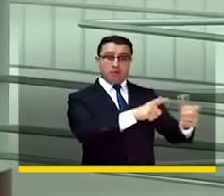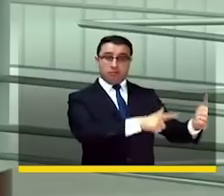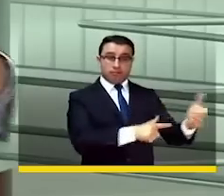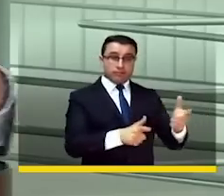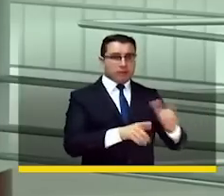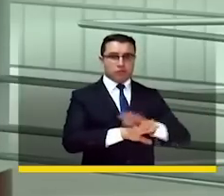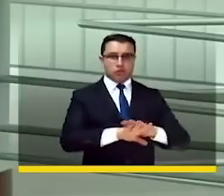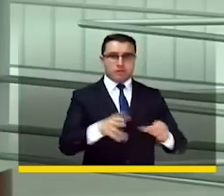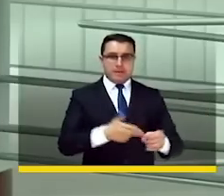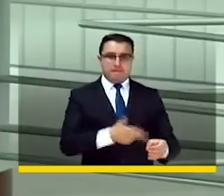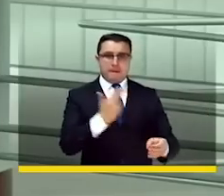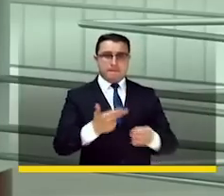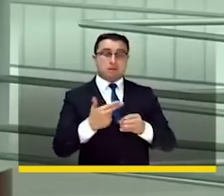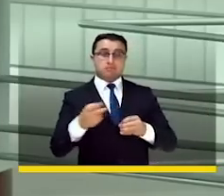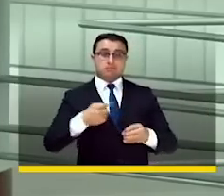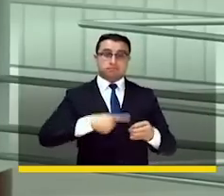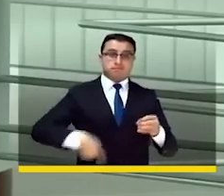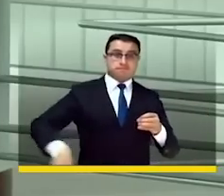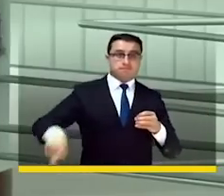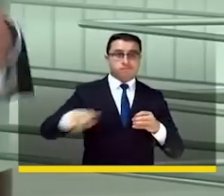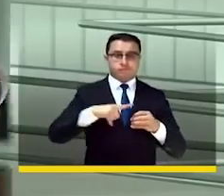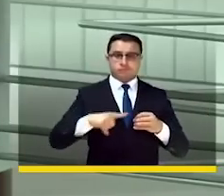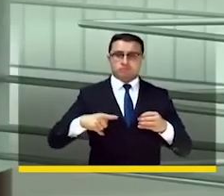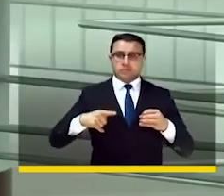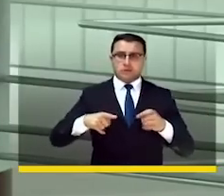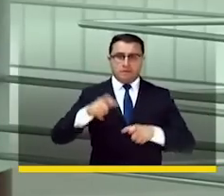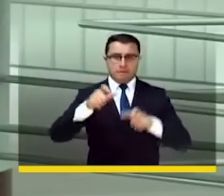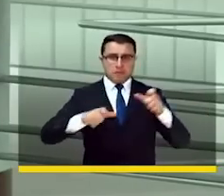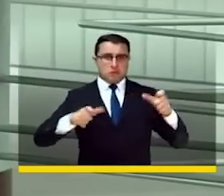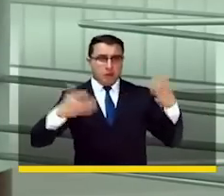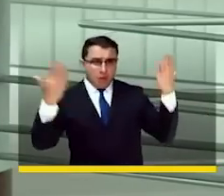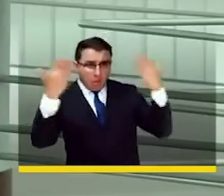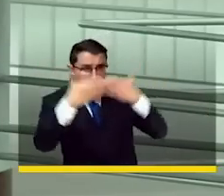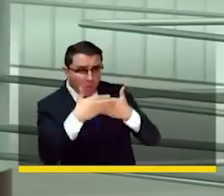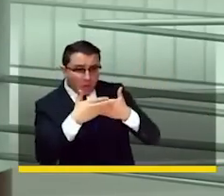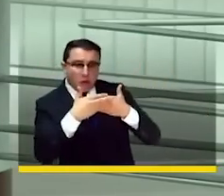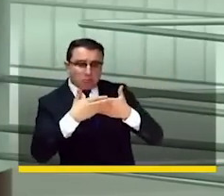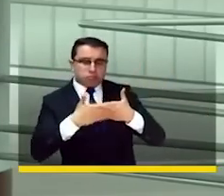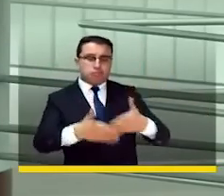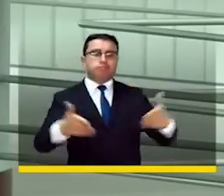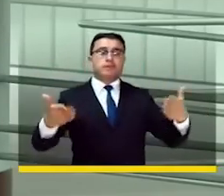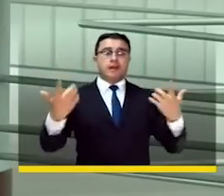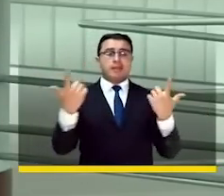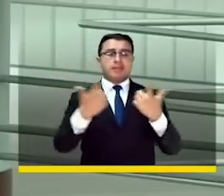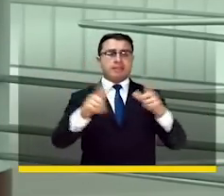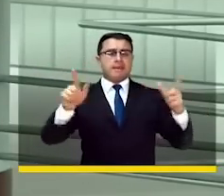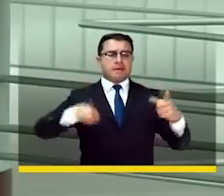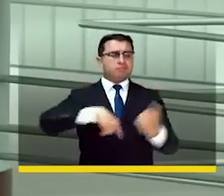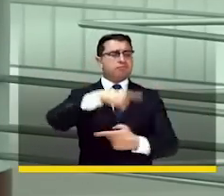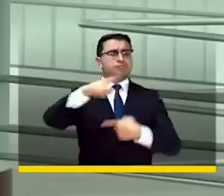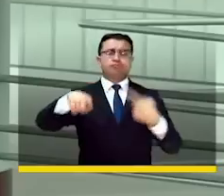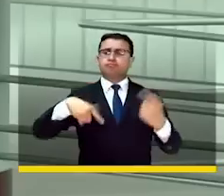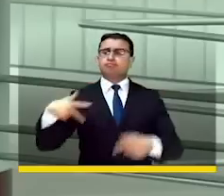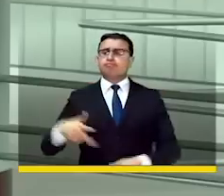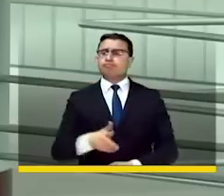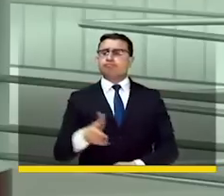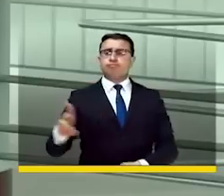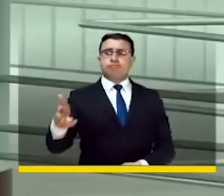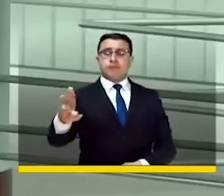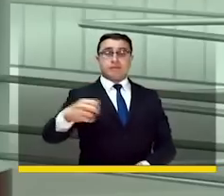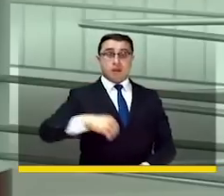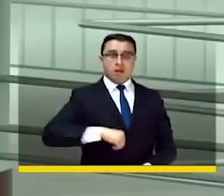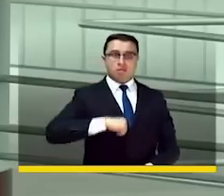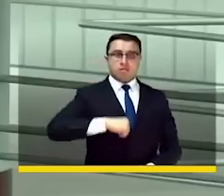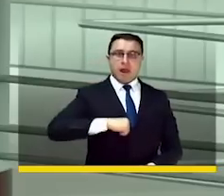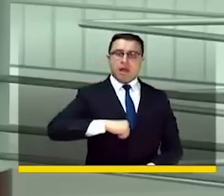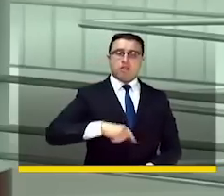se acaban los confinamientos, la población podrá circular libremente. Una serie de derechos que alcanzan